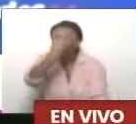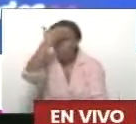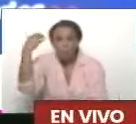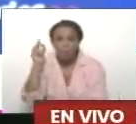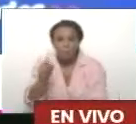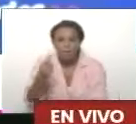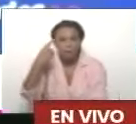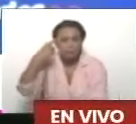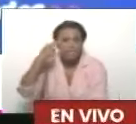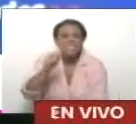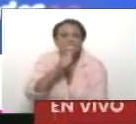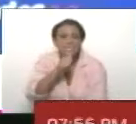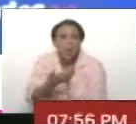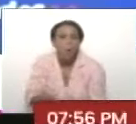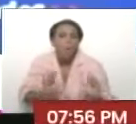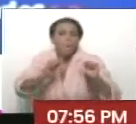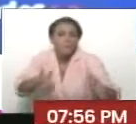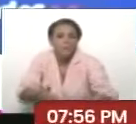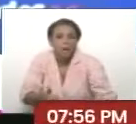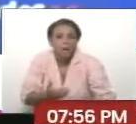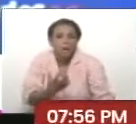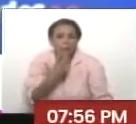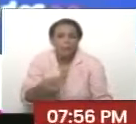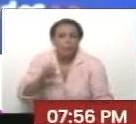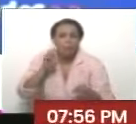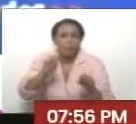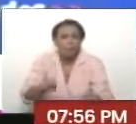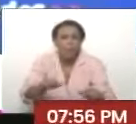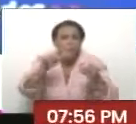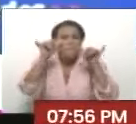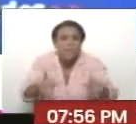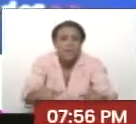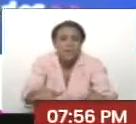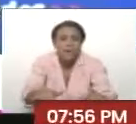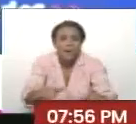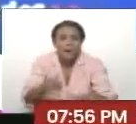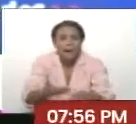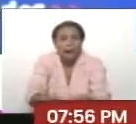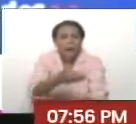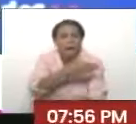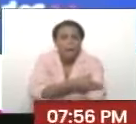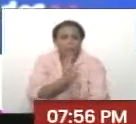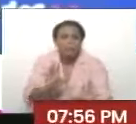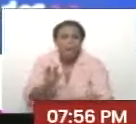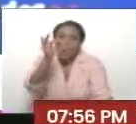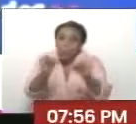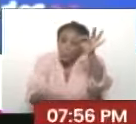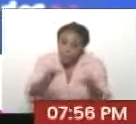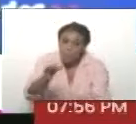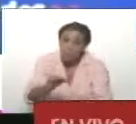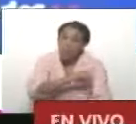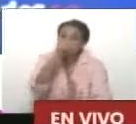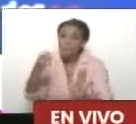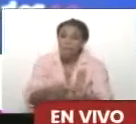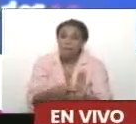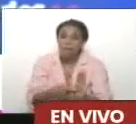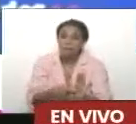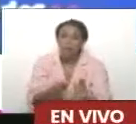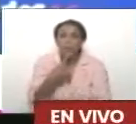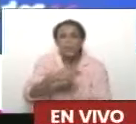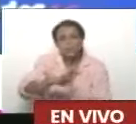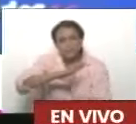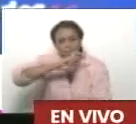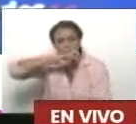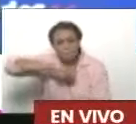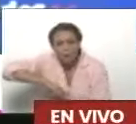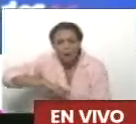siempre quiénes fueron los criminales, qué crímenes cometieron, porque más temprano que tarde tiene que haber justicia. Como dice el Papa,